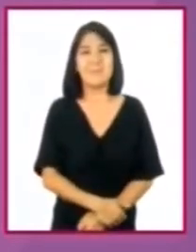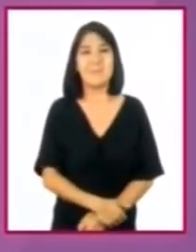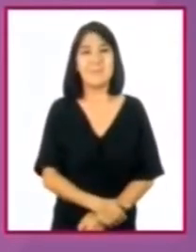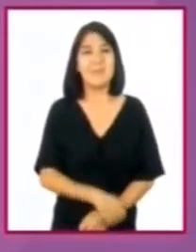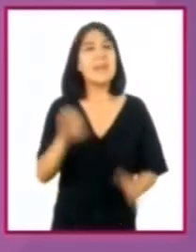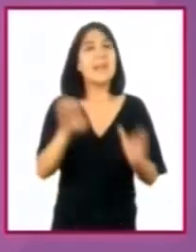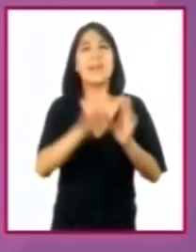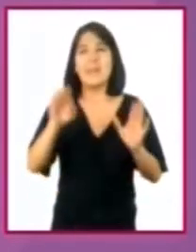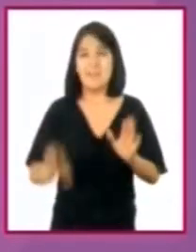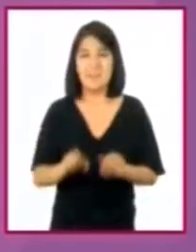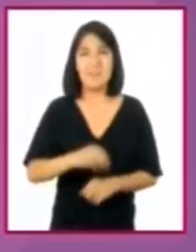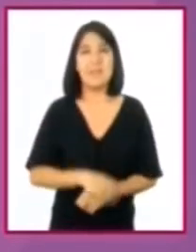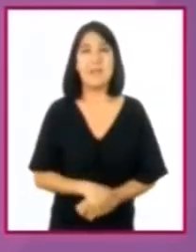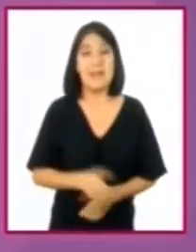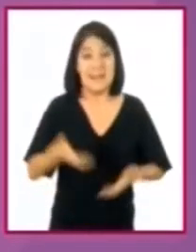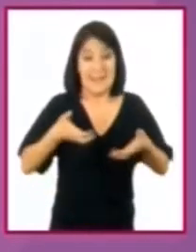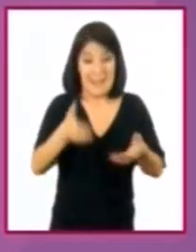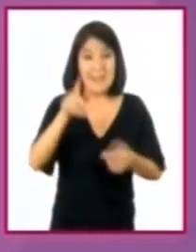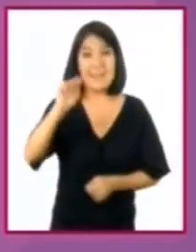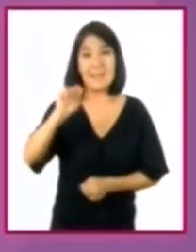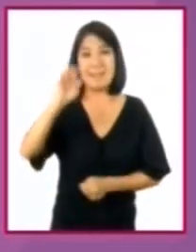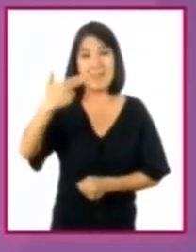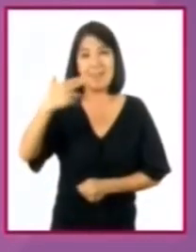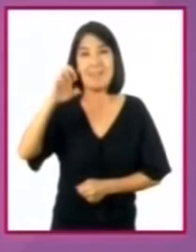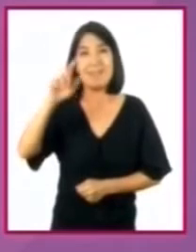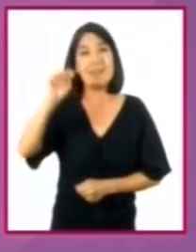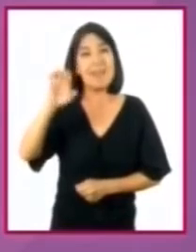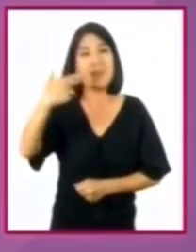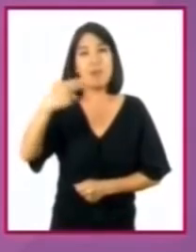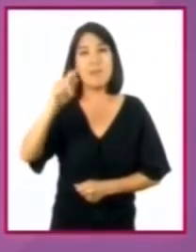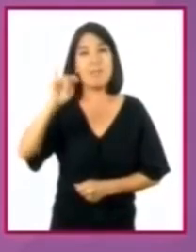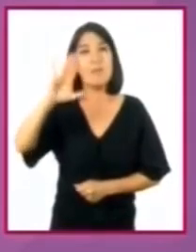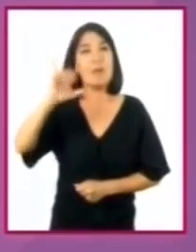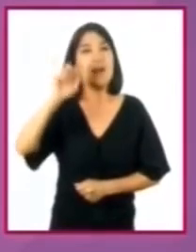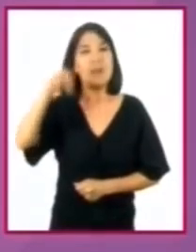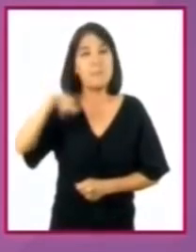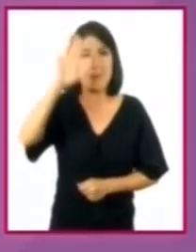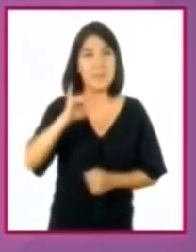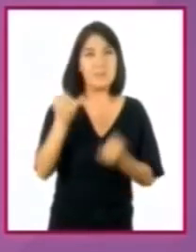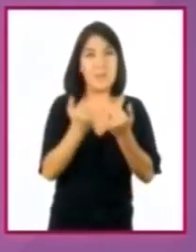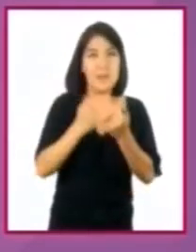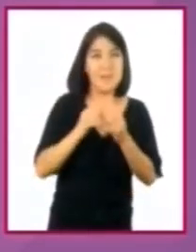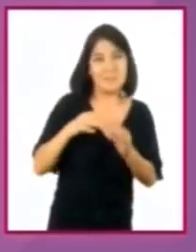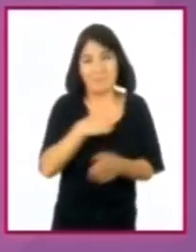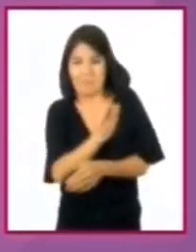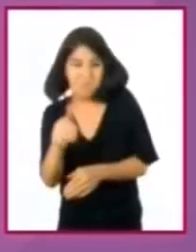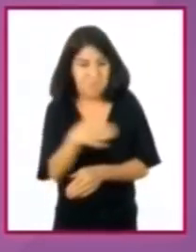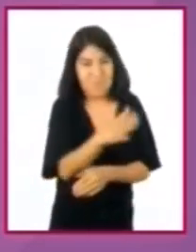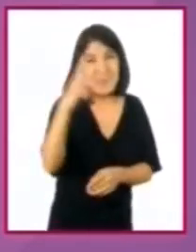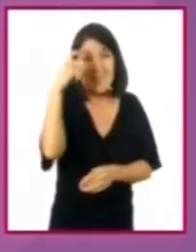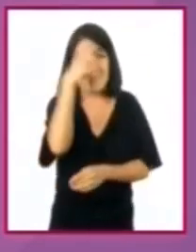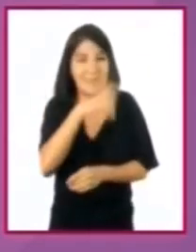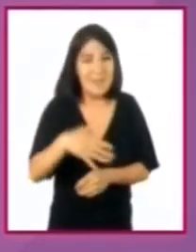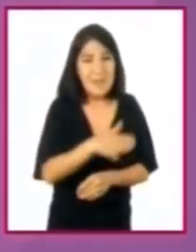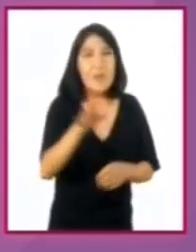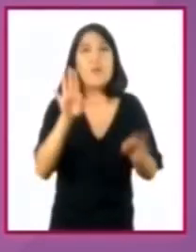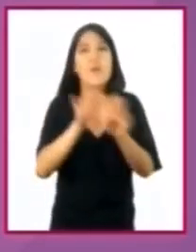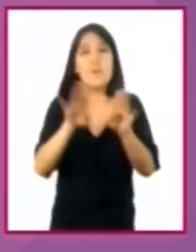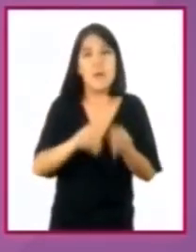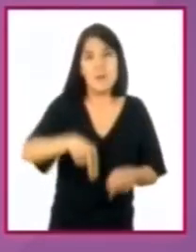Por ejemplo, las calles de Teotihuacán parecían un laberinto. Solo la calzada de los muertos atravesaba la ciudad de norte a